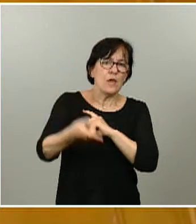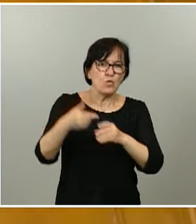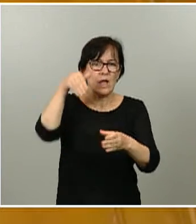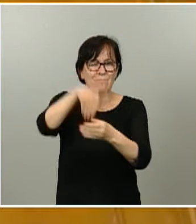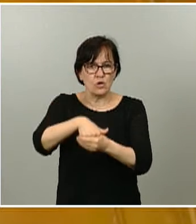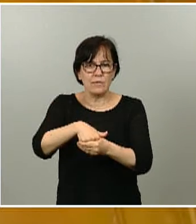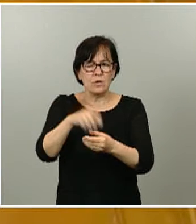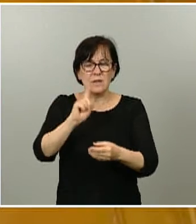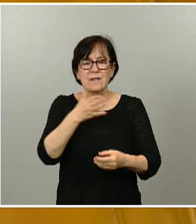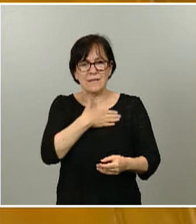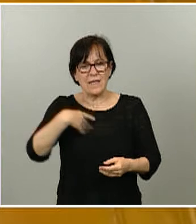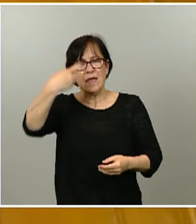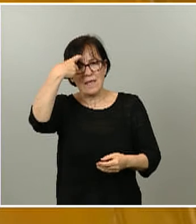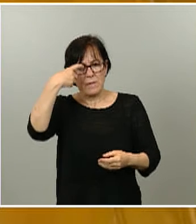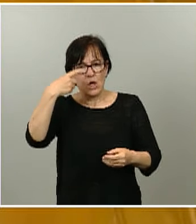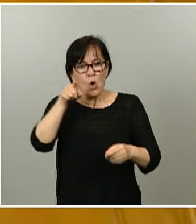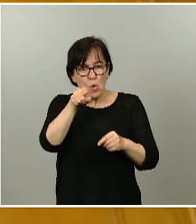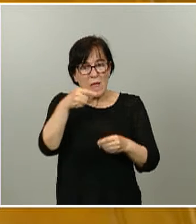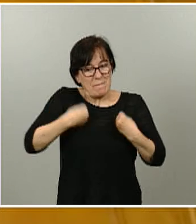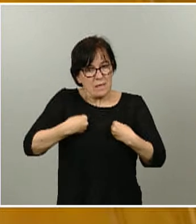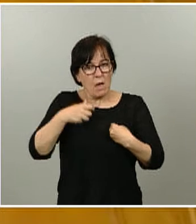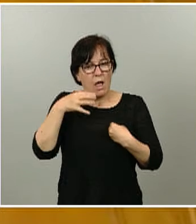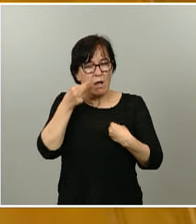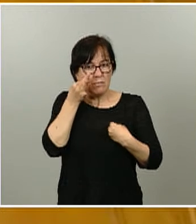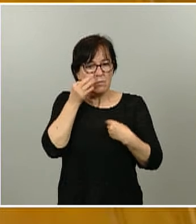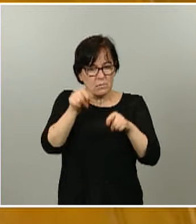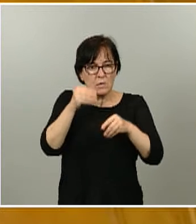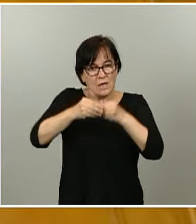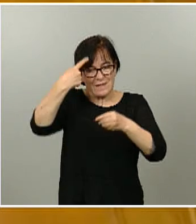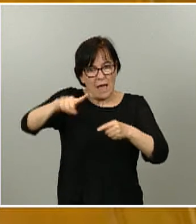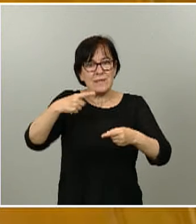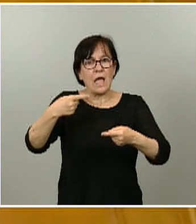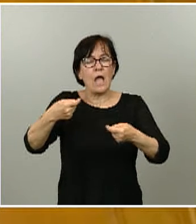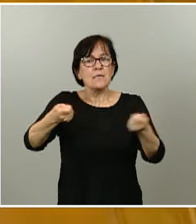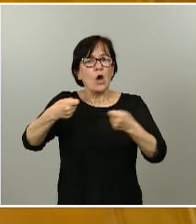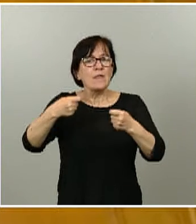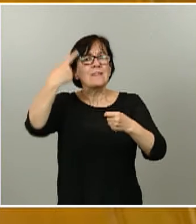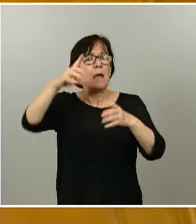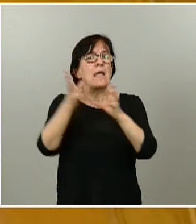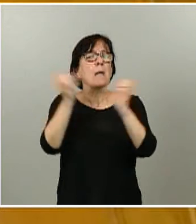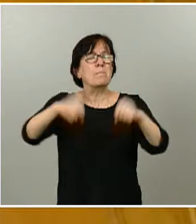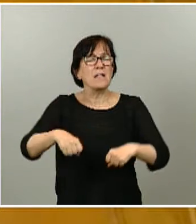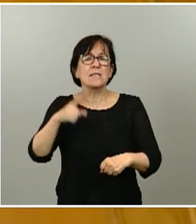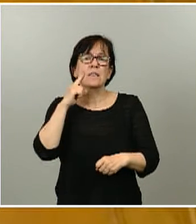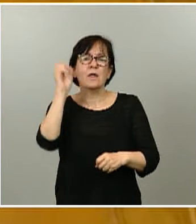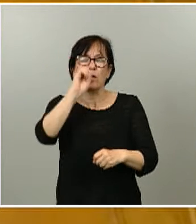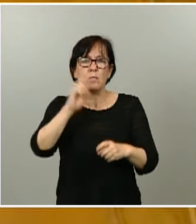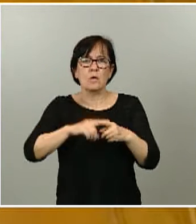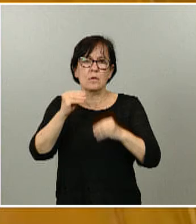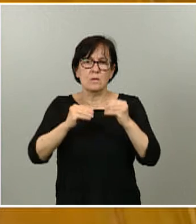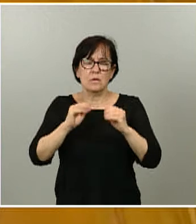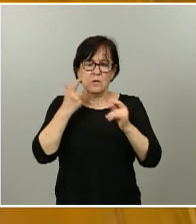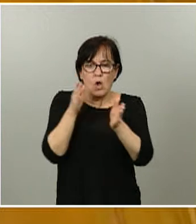saber si usted personalmente sabía de esas negociaciones y sabía del pacto. ¿Y qué opinión le merecen reacciones de compañeros suyos